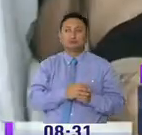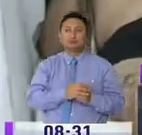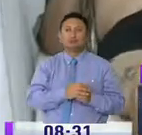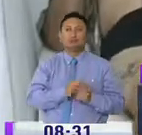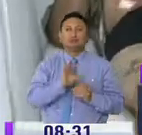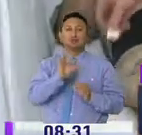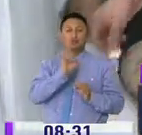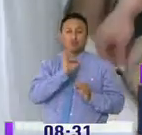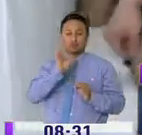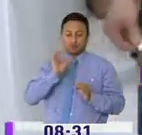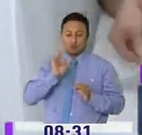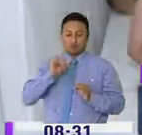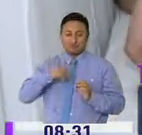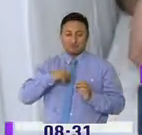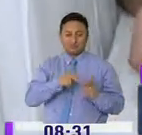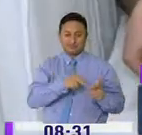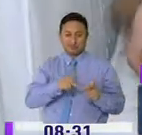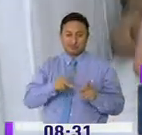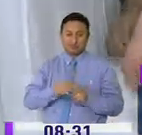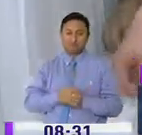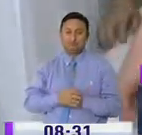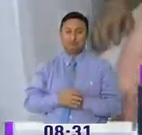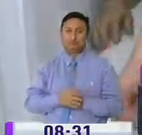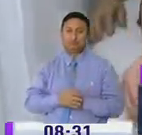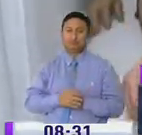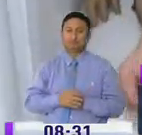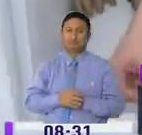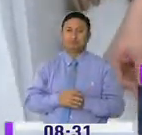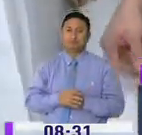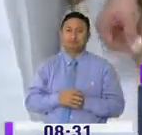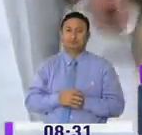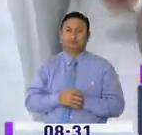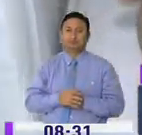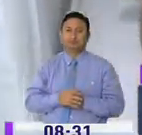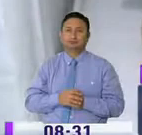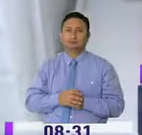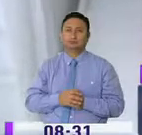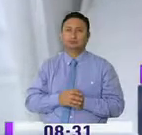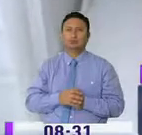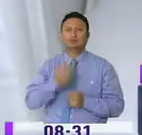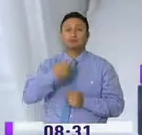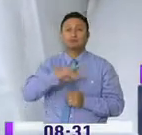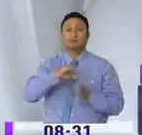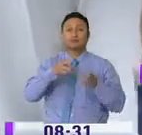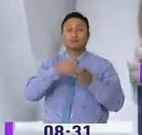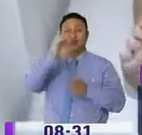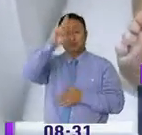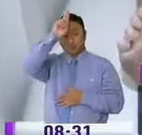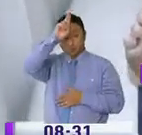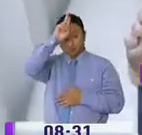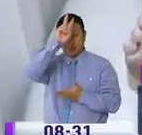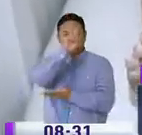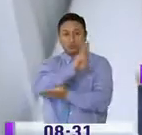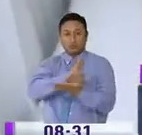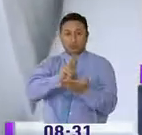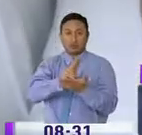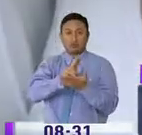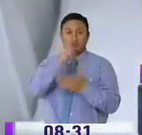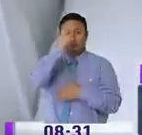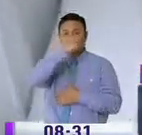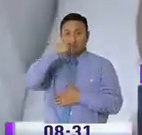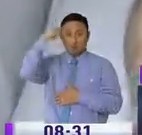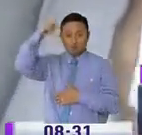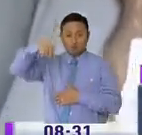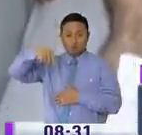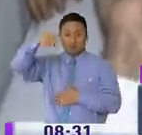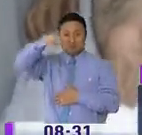acupuntura como parte de nuestra institución. Contamos en los centros de Rumiñahui, de Villaflora, de Carapungo y la Plaza República,